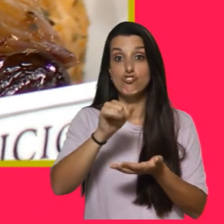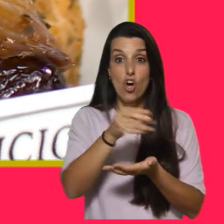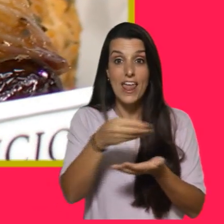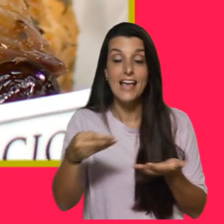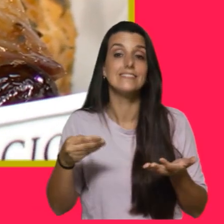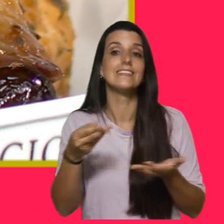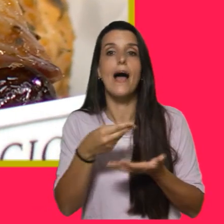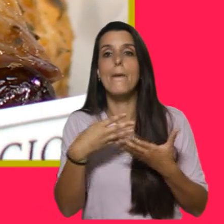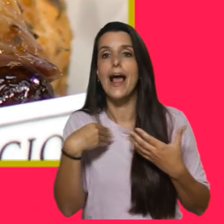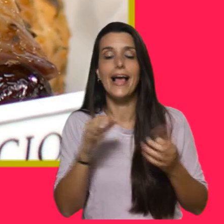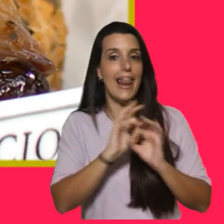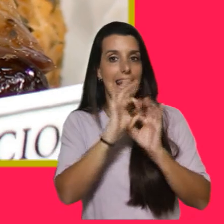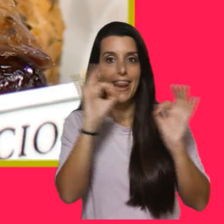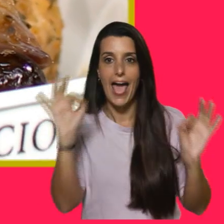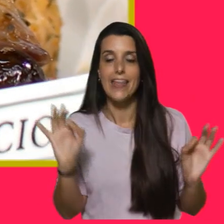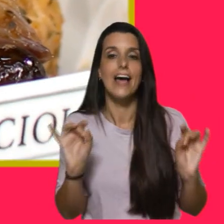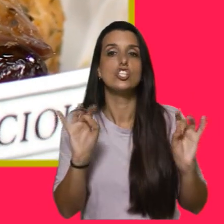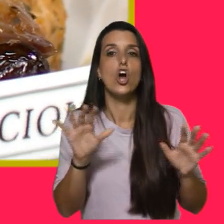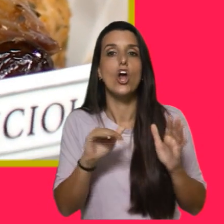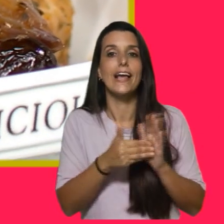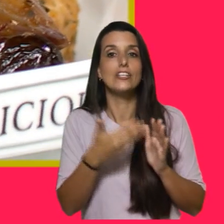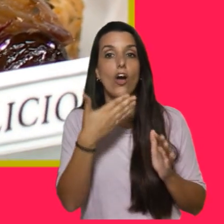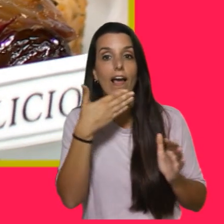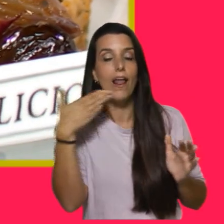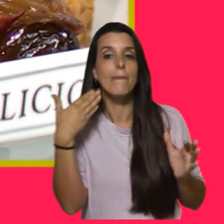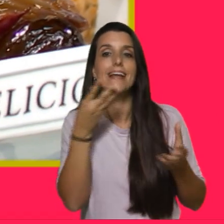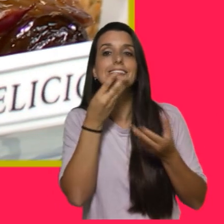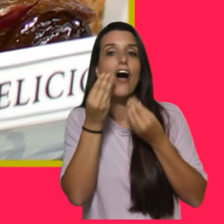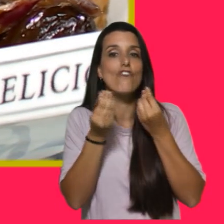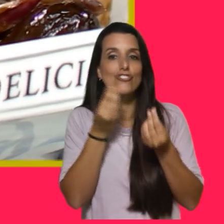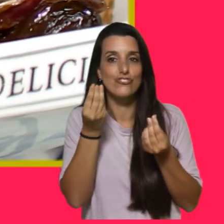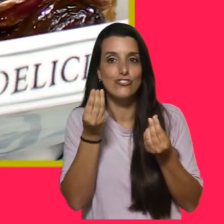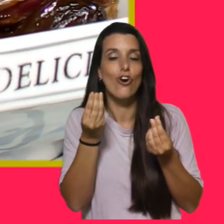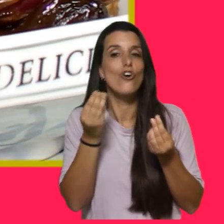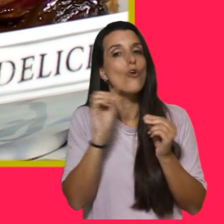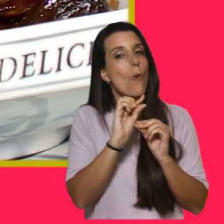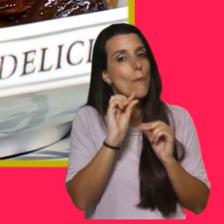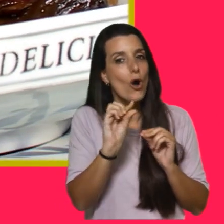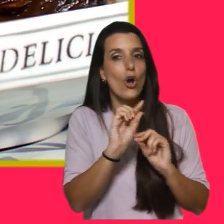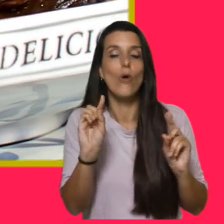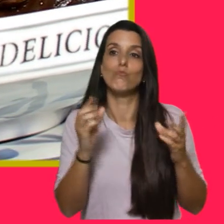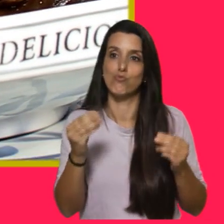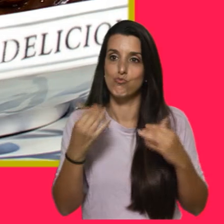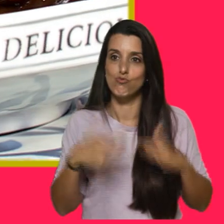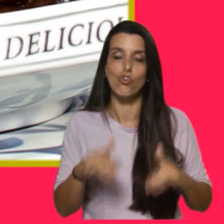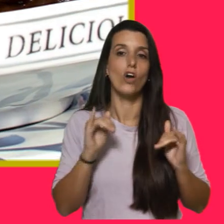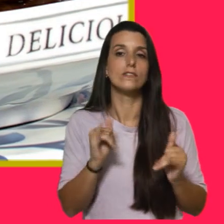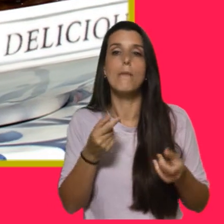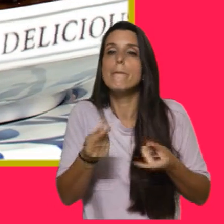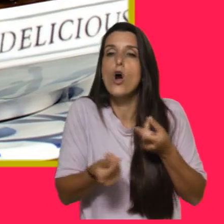salsa blanca, sin nada de eso. Sí, solo de queso crema. Con mucho sabor. Ah, no un poco de sabor, no, mucho con sabor. Con mucha